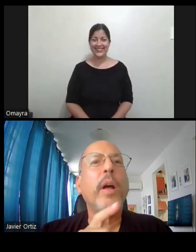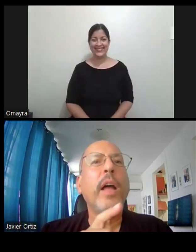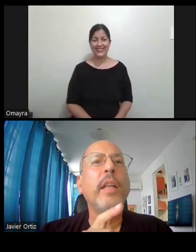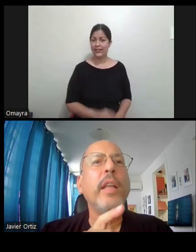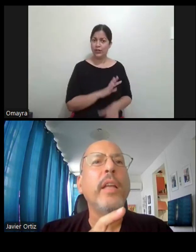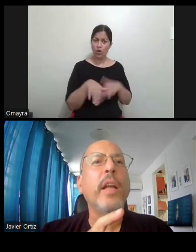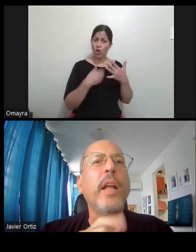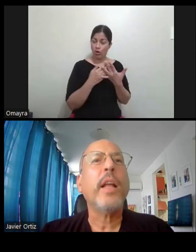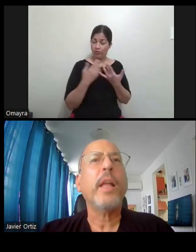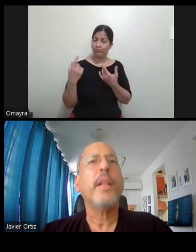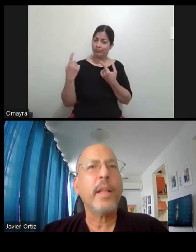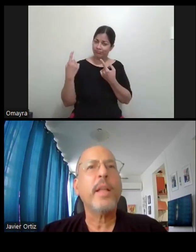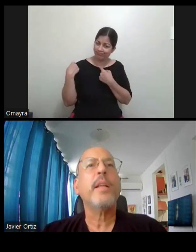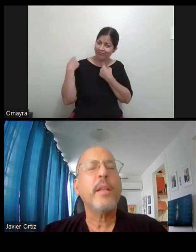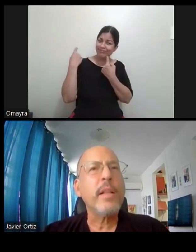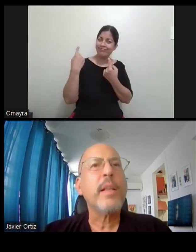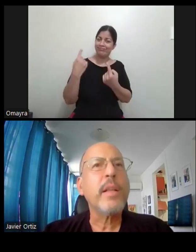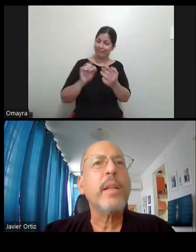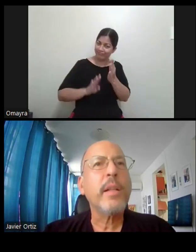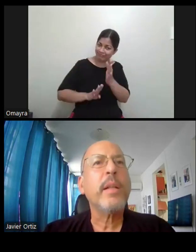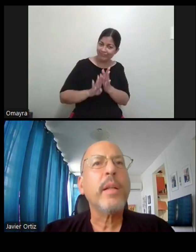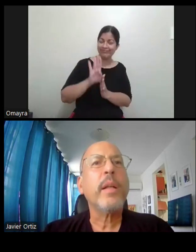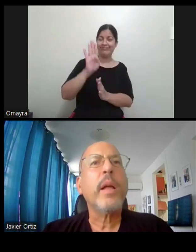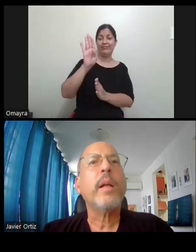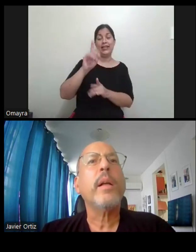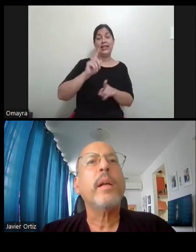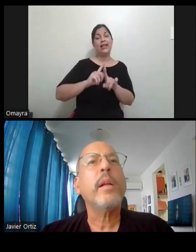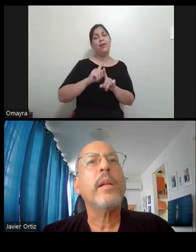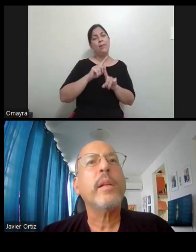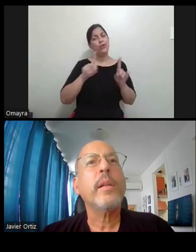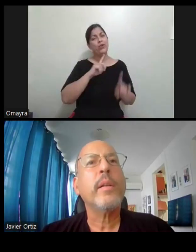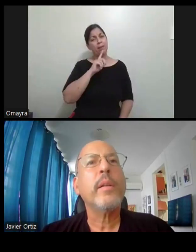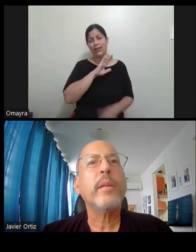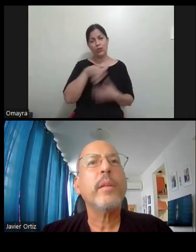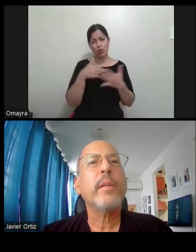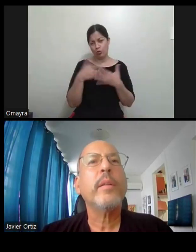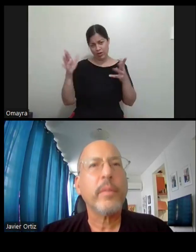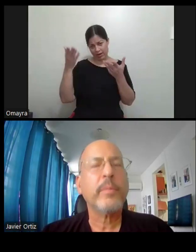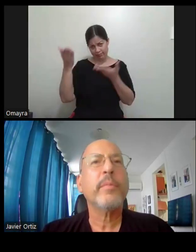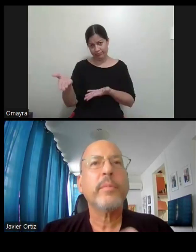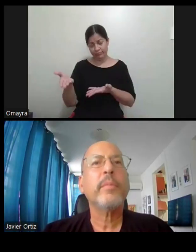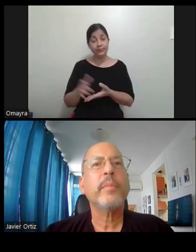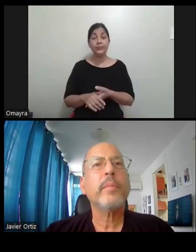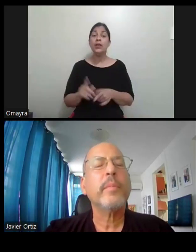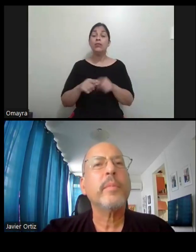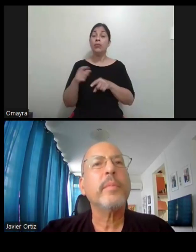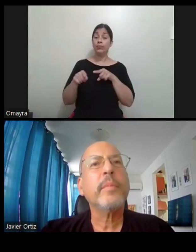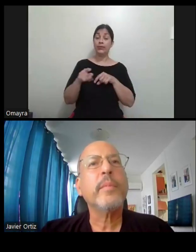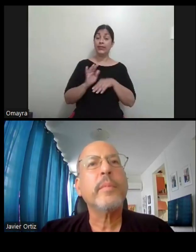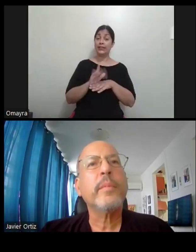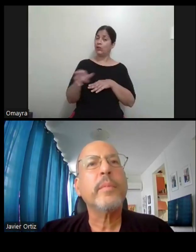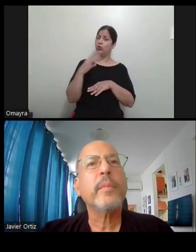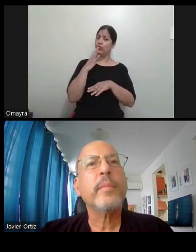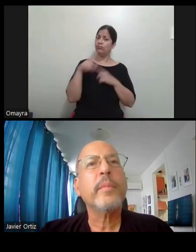ido desarrollando, pero realmente todo ha estado ahí. Pero entonces, volviendo un momentito al cine, cuando tú dices